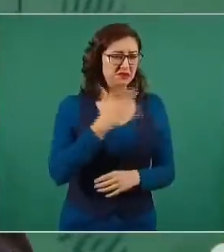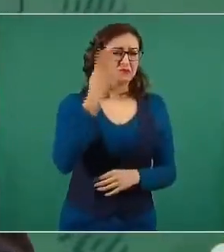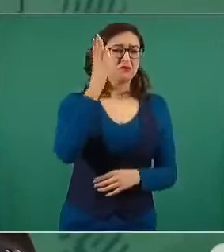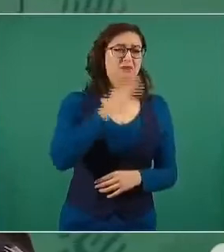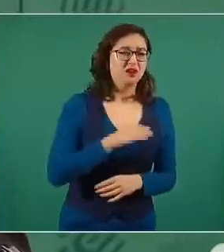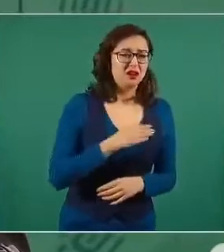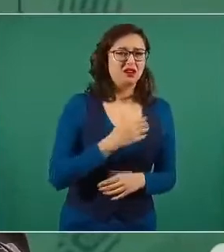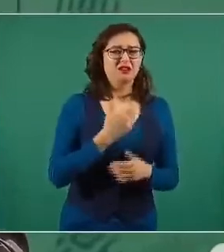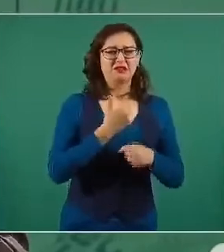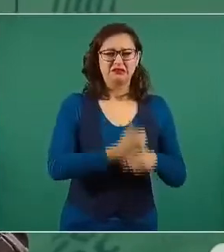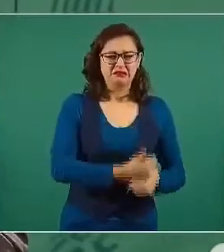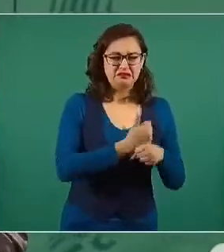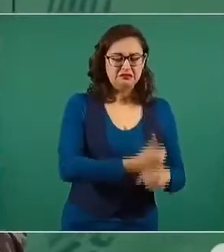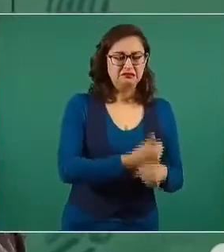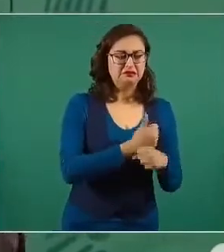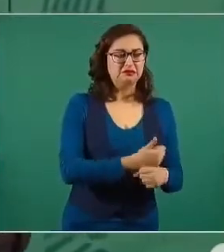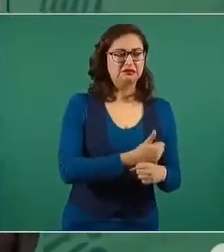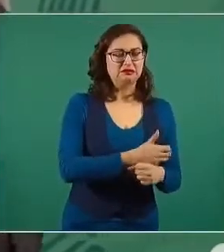en la escuela